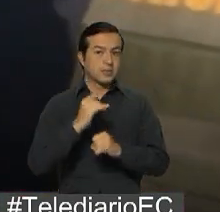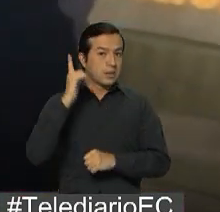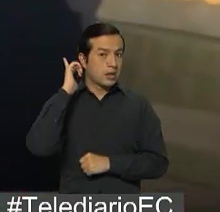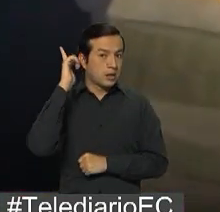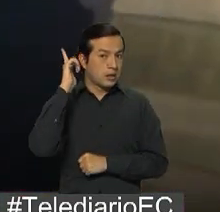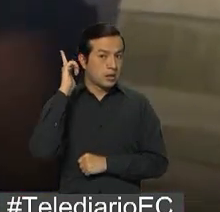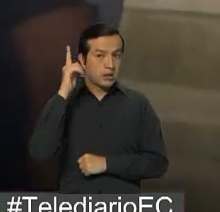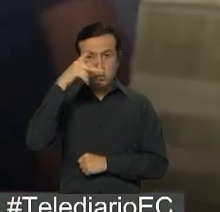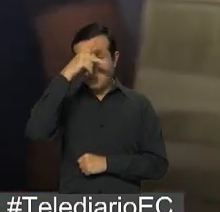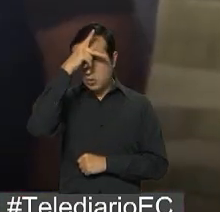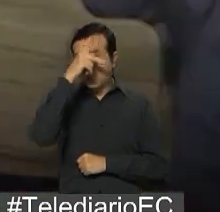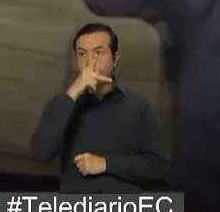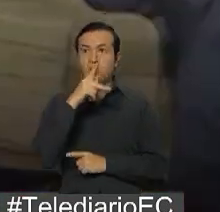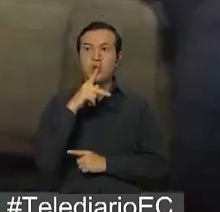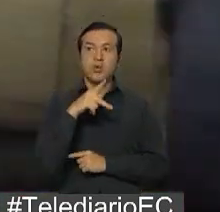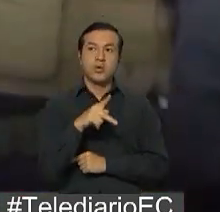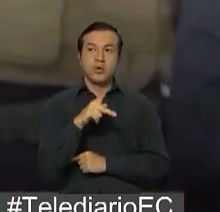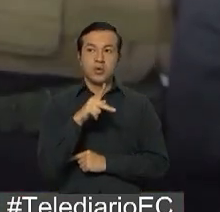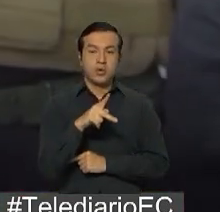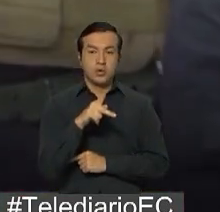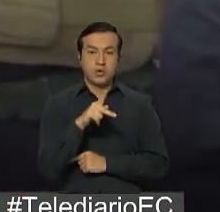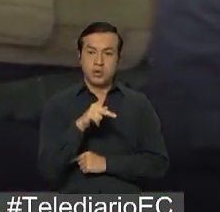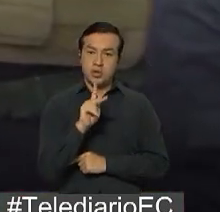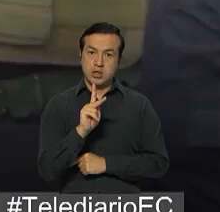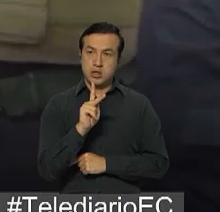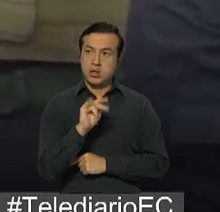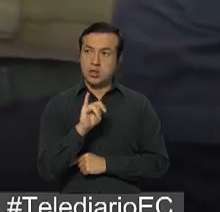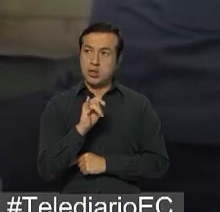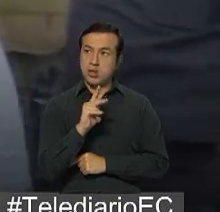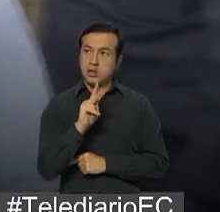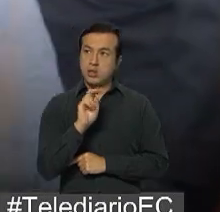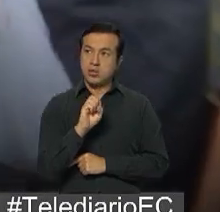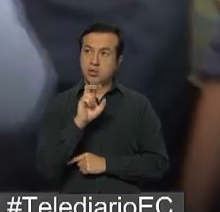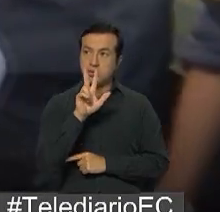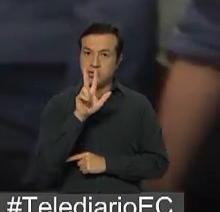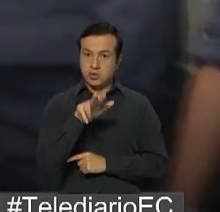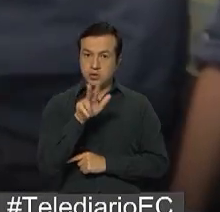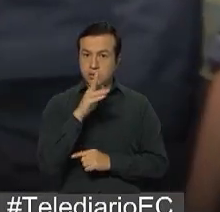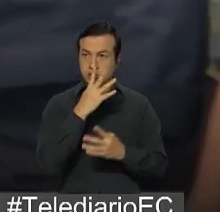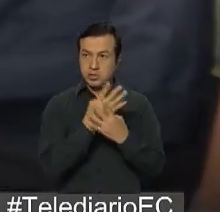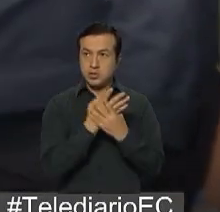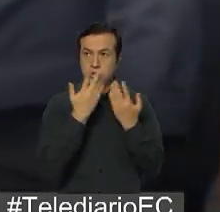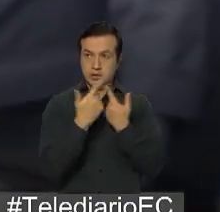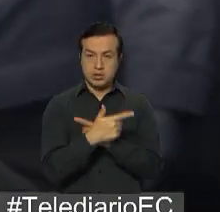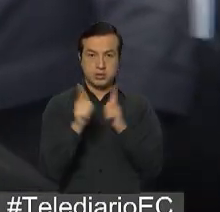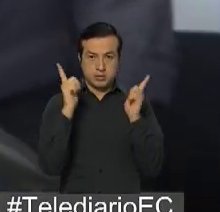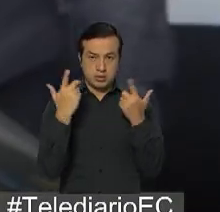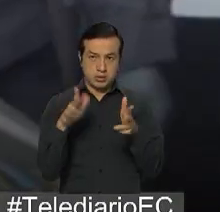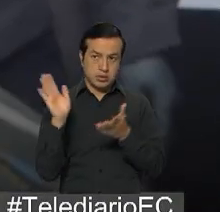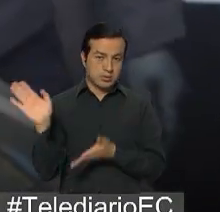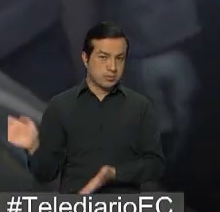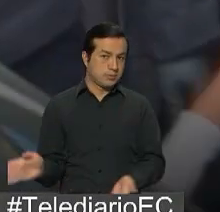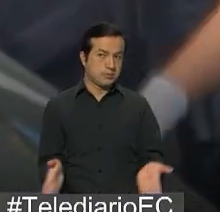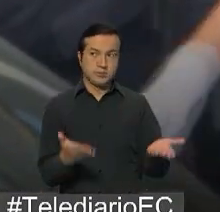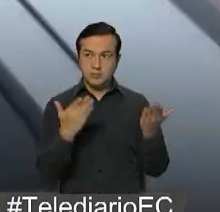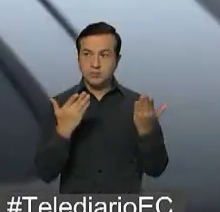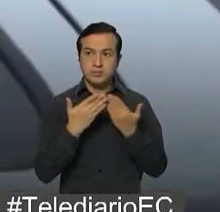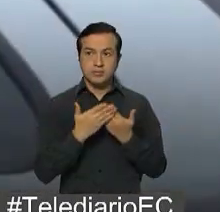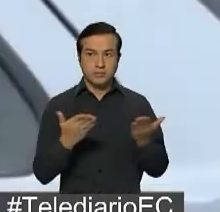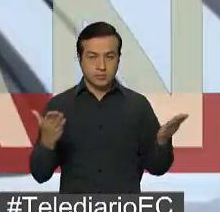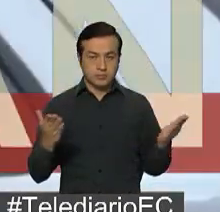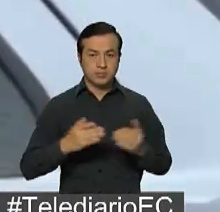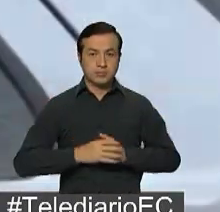peruana keiko fujimori fue liberada luego de tres meses de su detención por el escándalo de la constructora brasileña